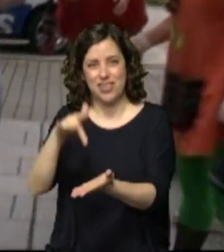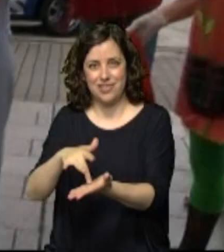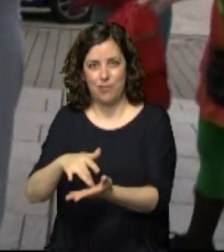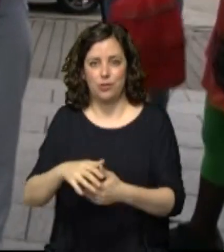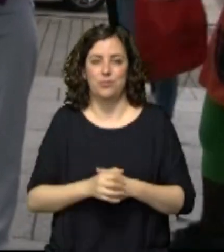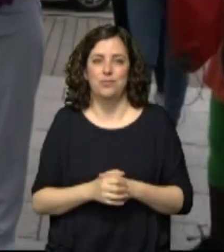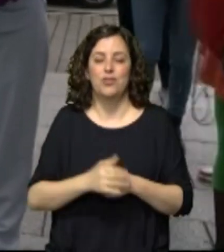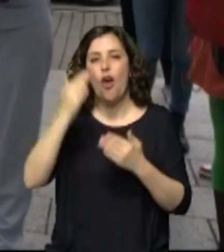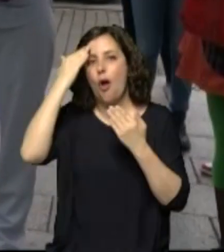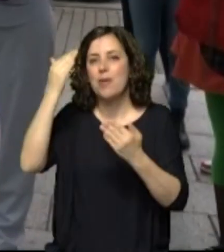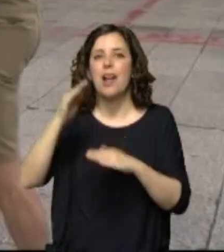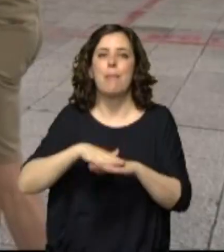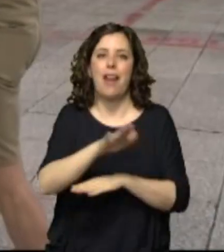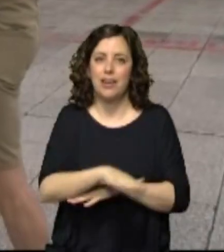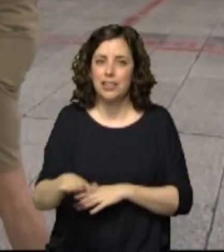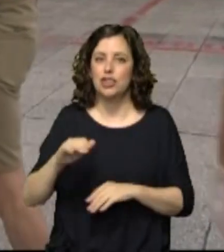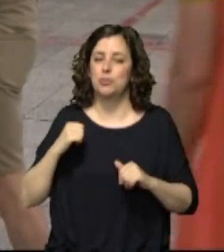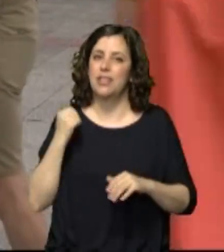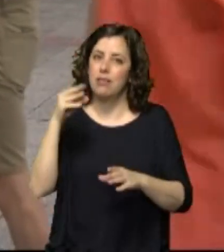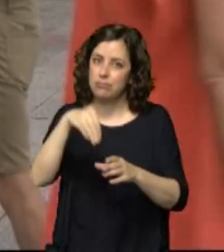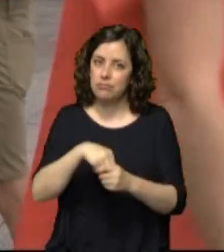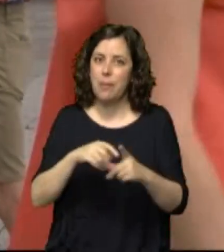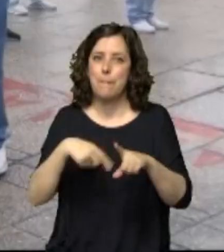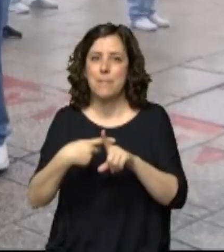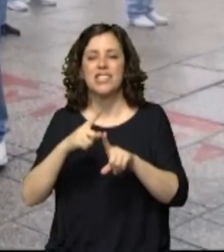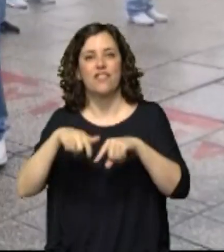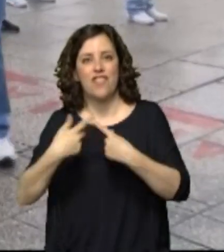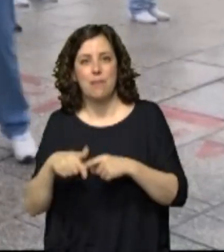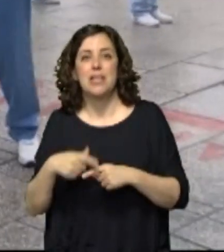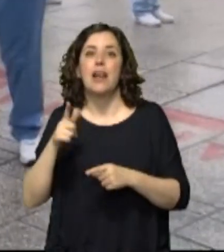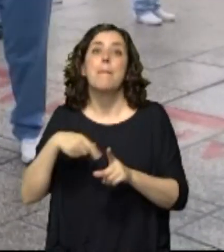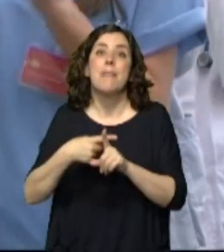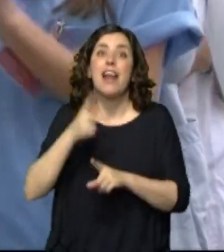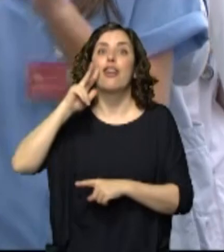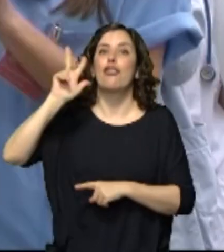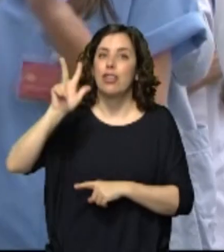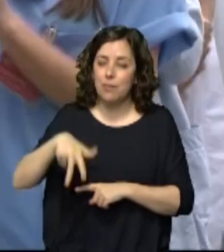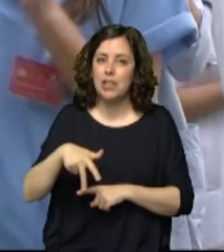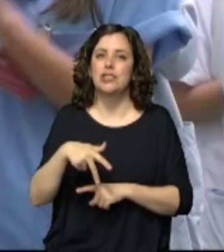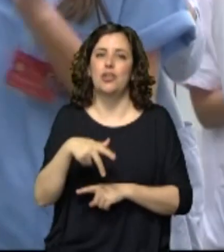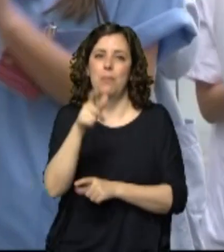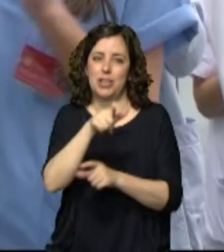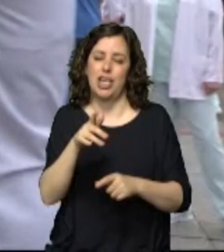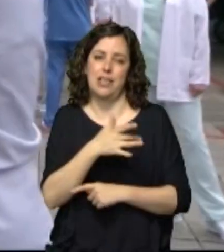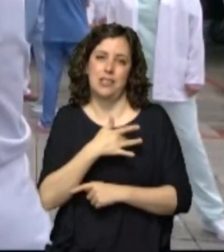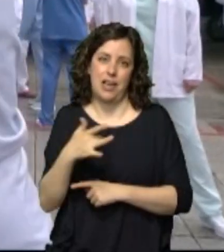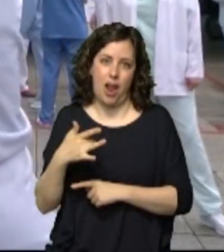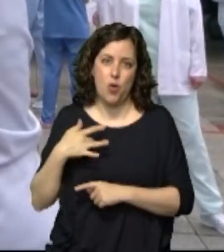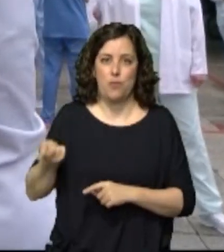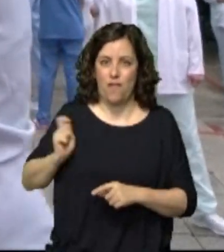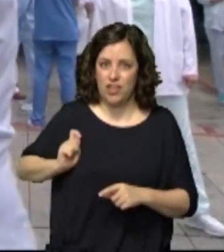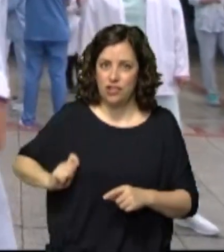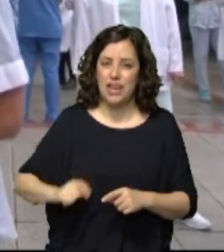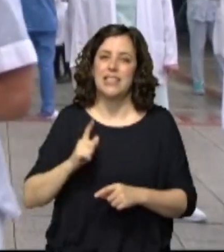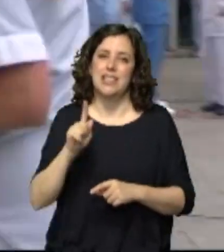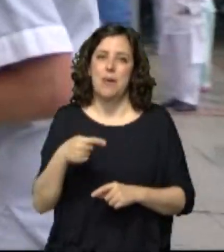ingresados y sus familias, pero además un reconocimiento a los esfuerzos de humanización que llevan a cabo los profesionales sanitarios que trabajan por el bienestar de los más pequeños